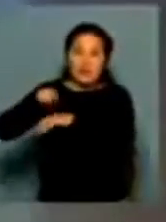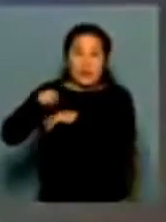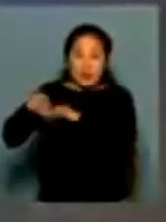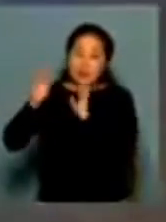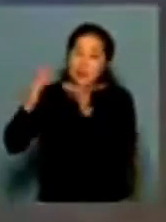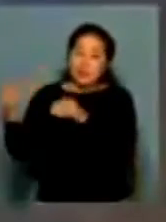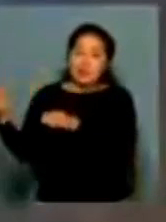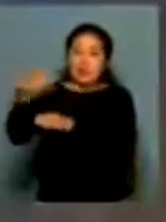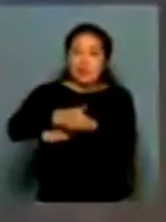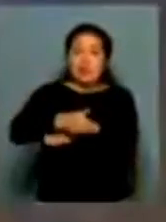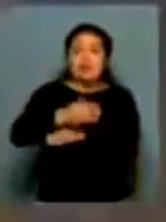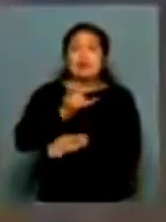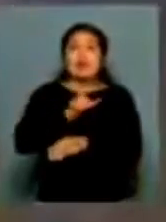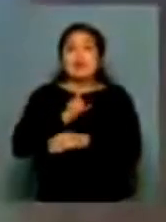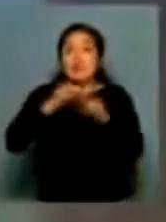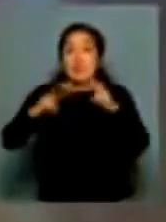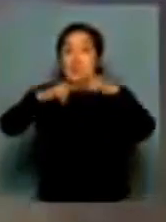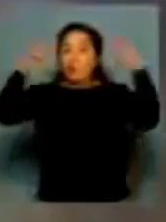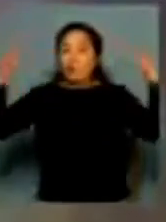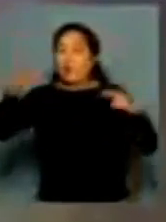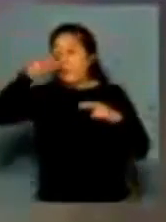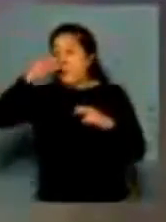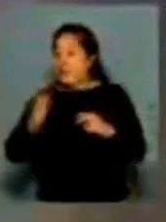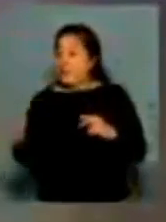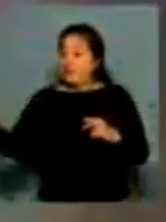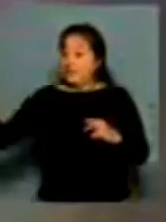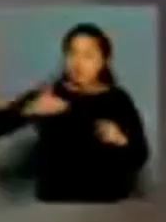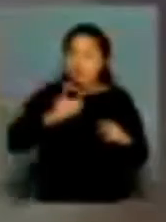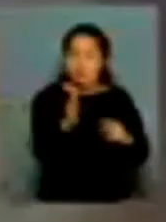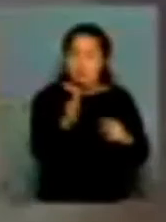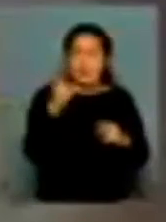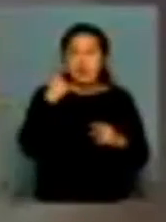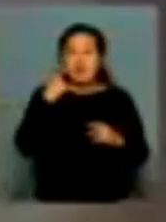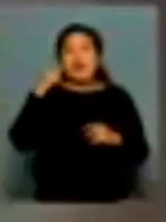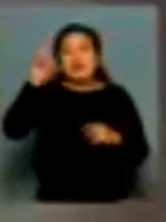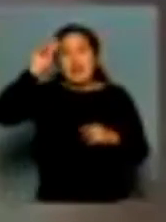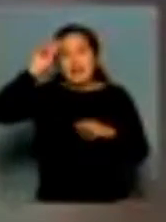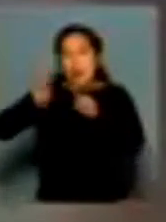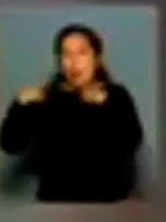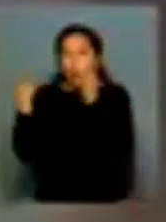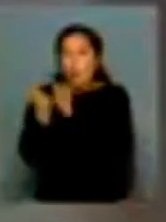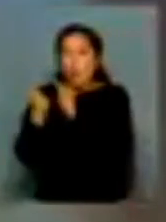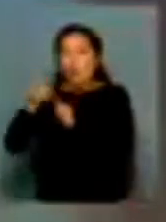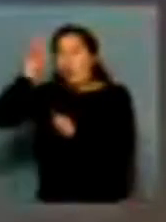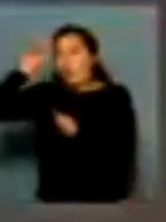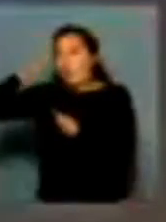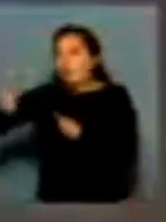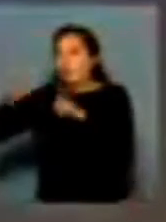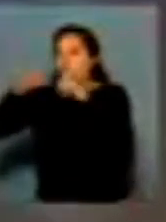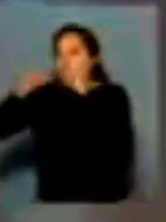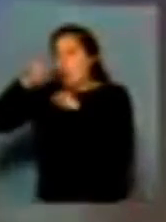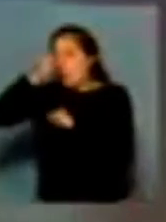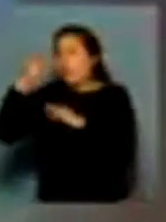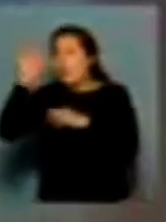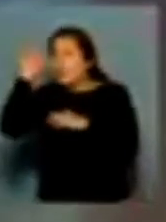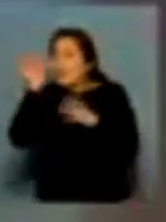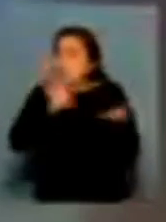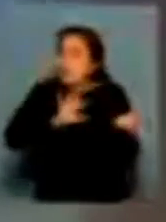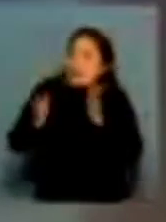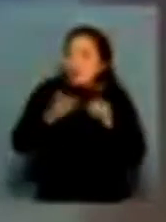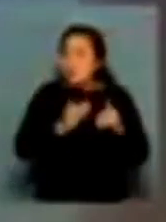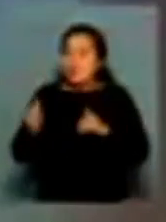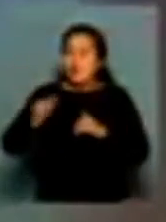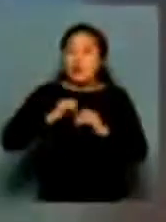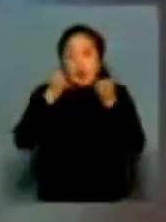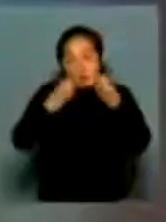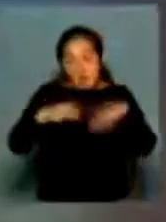rectorado, saliendo desde el puente Belgrano y también viniendo desde el regimiento mecanizado 20 para tener una referencia. Ya